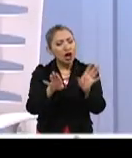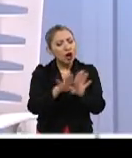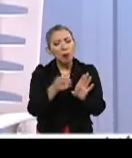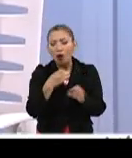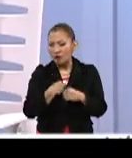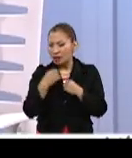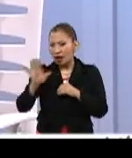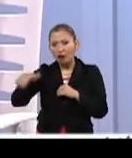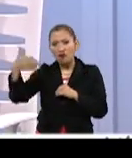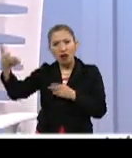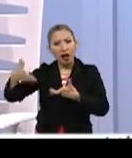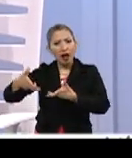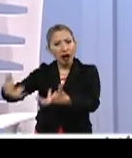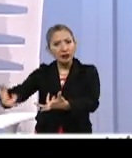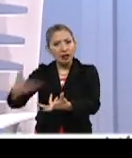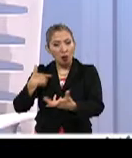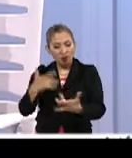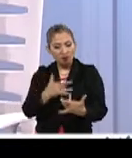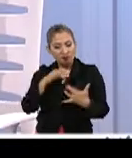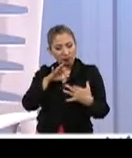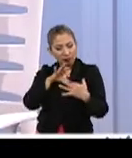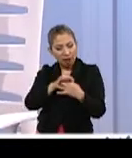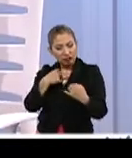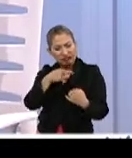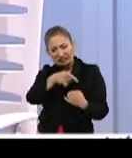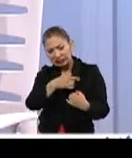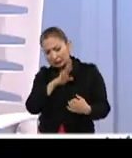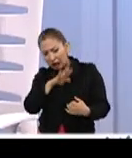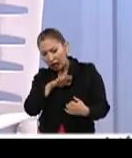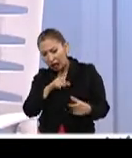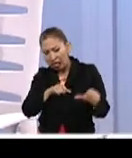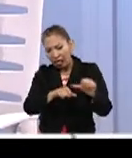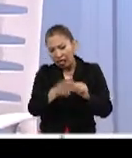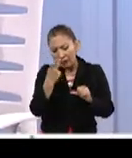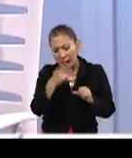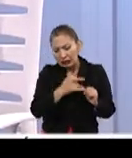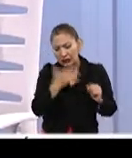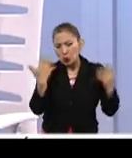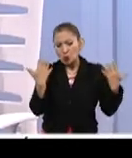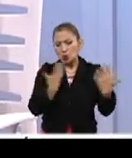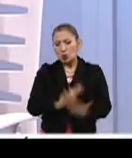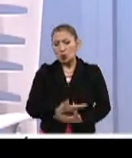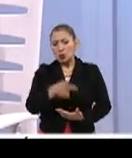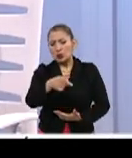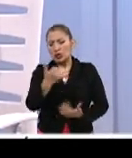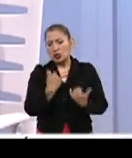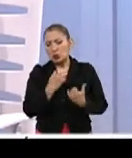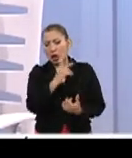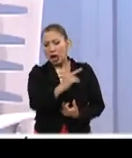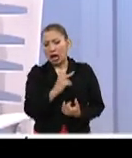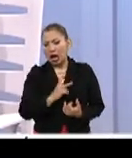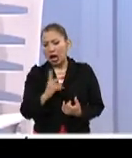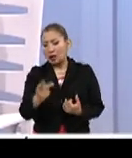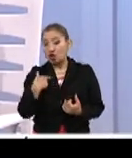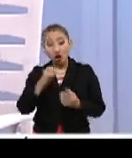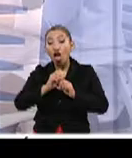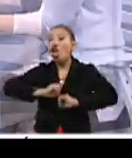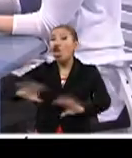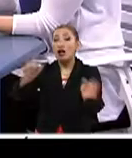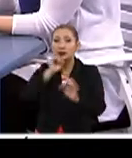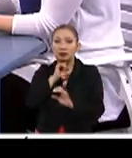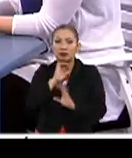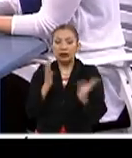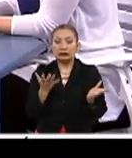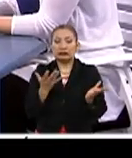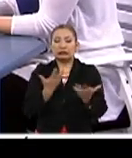vida que hacemos fuera de ella. Estamos hablando de empatía, o sea, de ponernos en el lugar del otro, de qué puede sentir otra persona si nosotros compartimos un contenido que tiene que ver con ella,